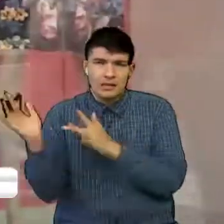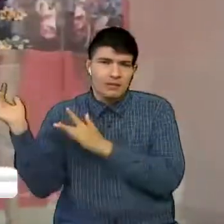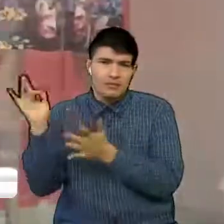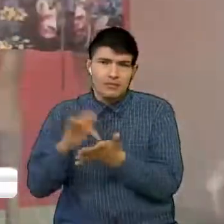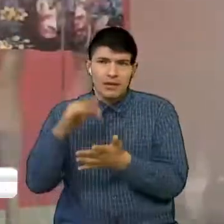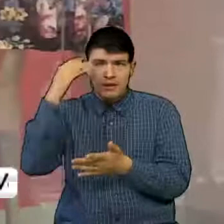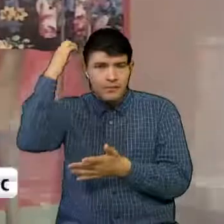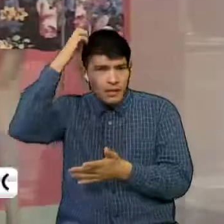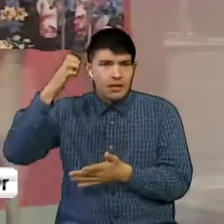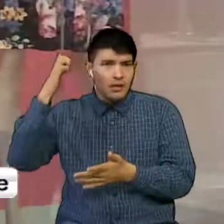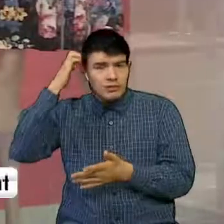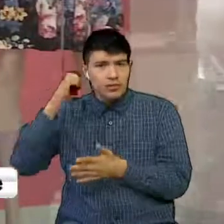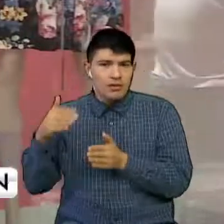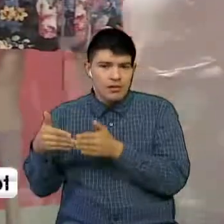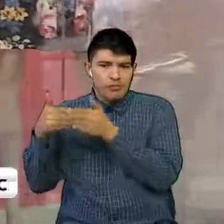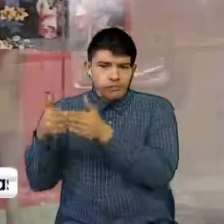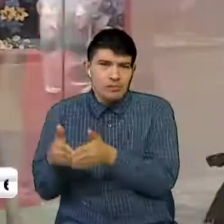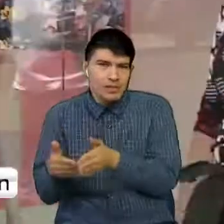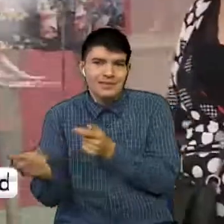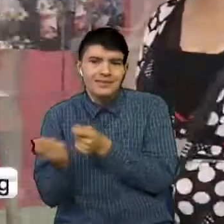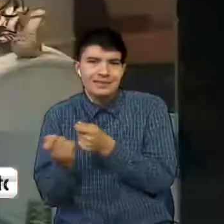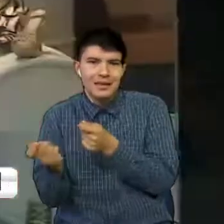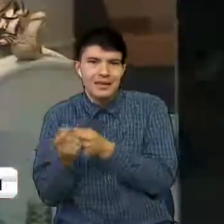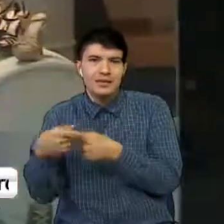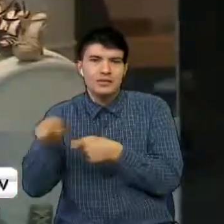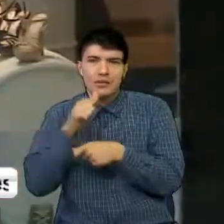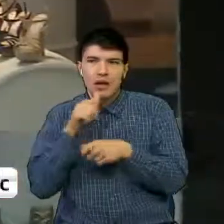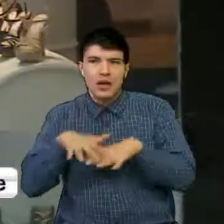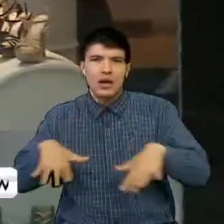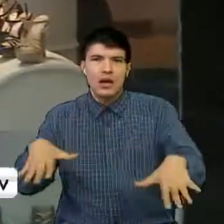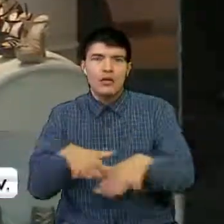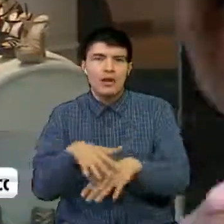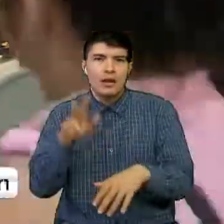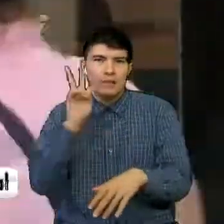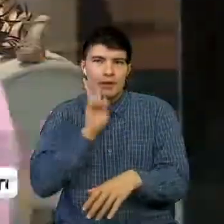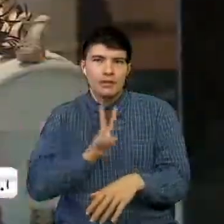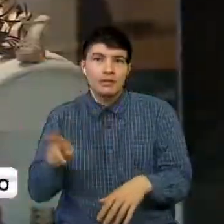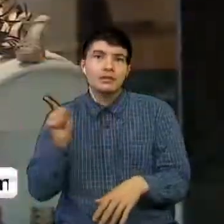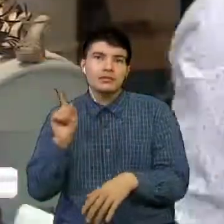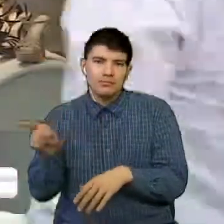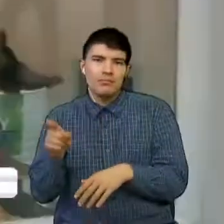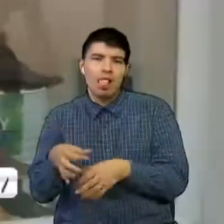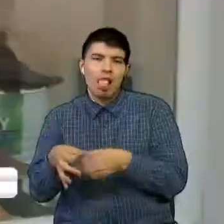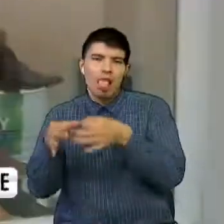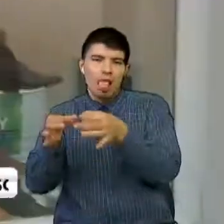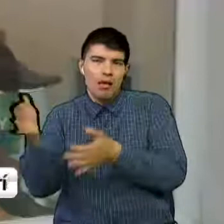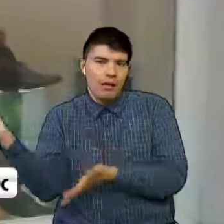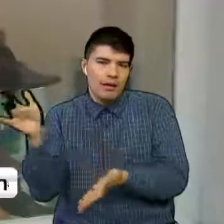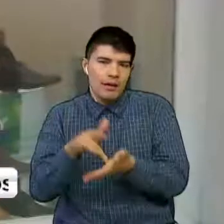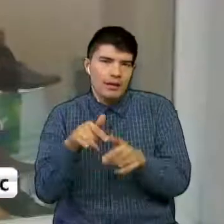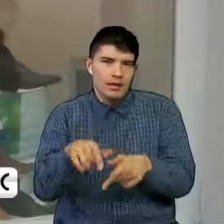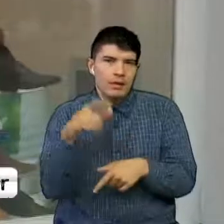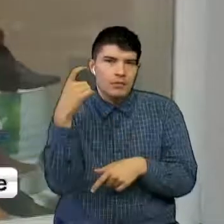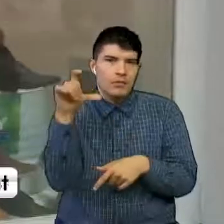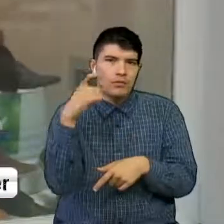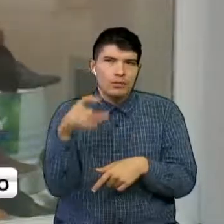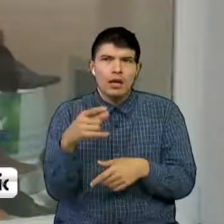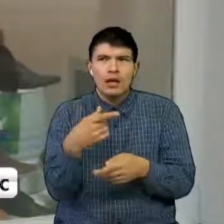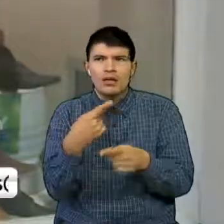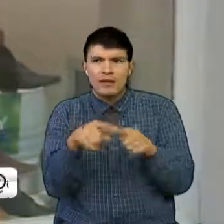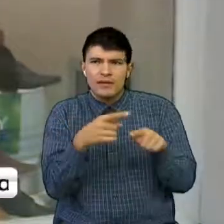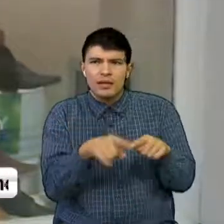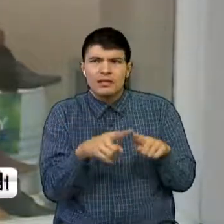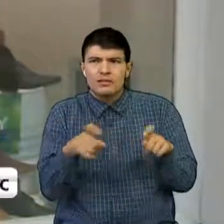Europa encalló en cerca del puerto del lago de Maracaibo en Venezuela y eso demoró la llegada hasta Cúcuta de lo que se iba a comprar